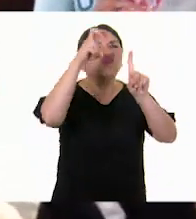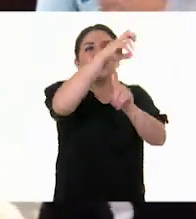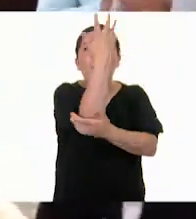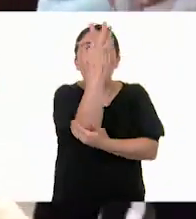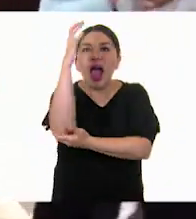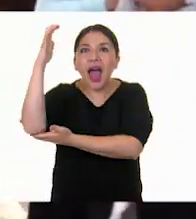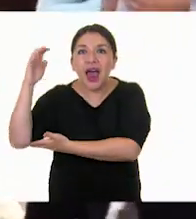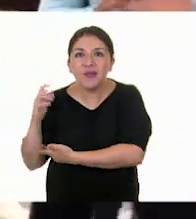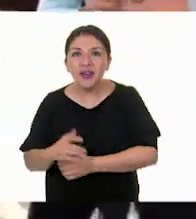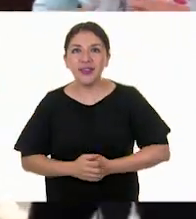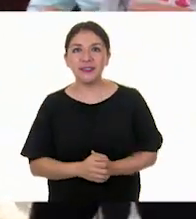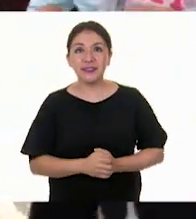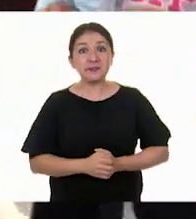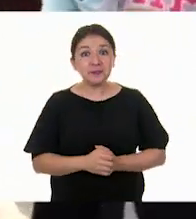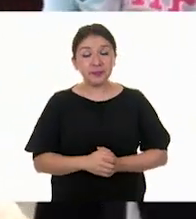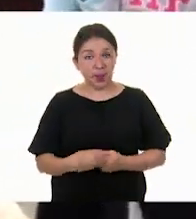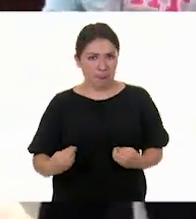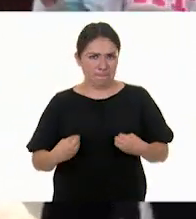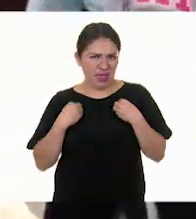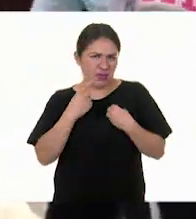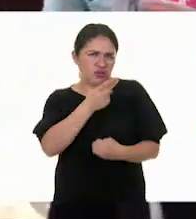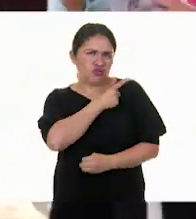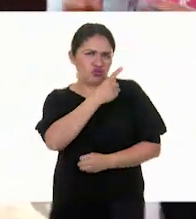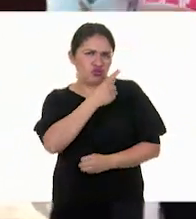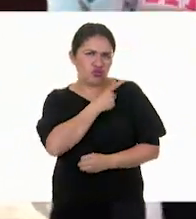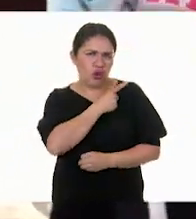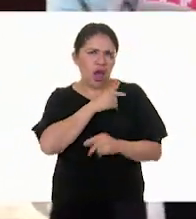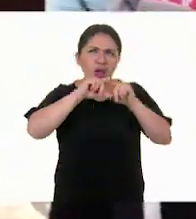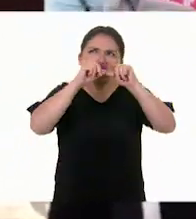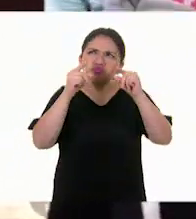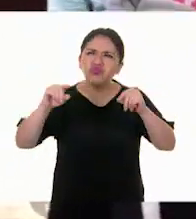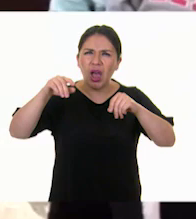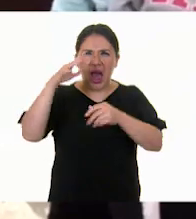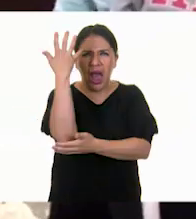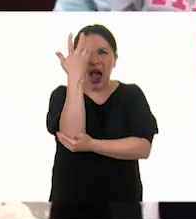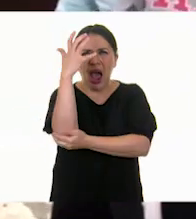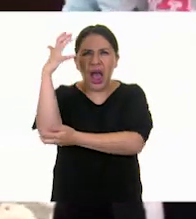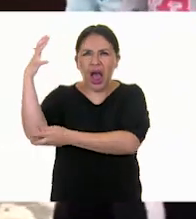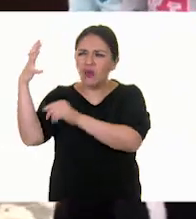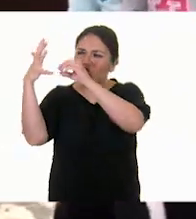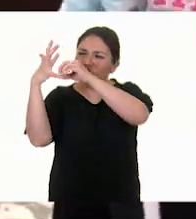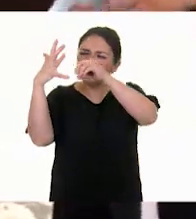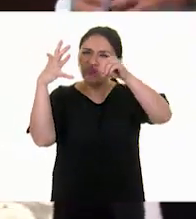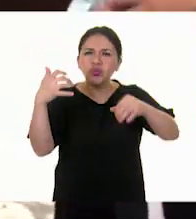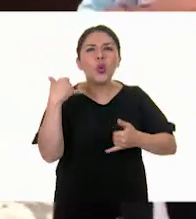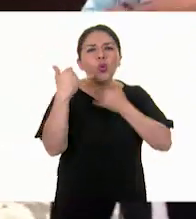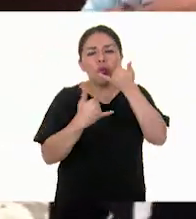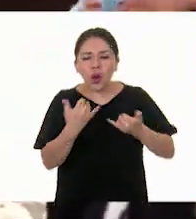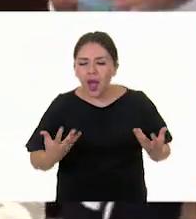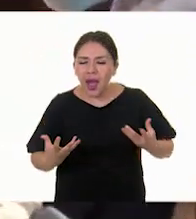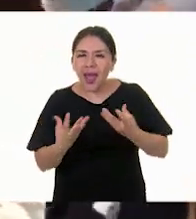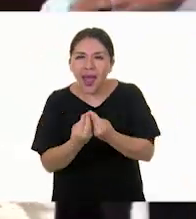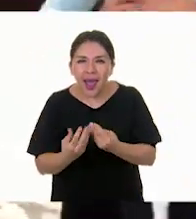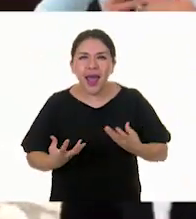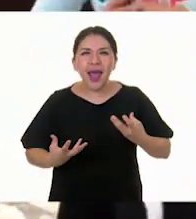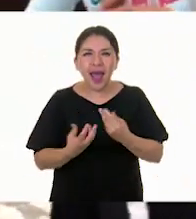árboles. Vive sola en las ramas. Con ellos juega y se